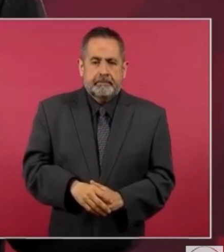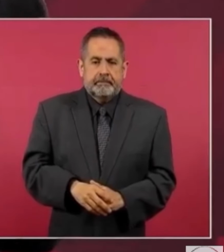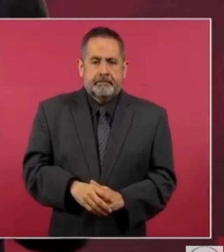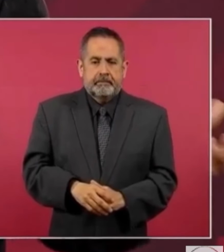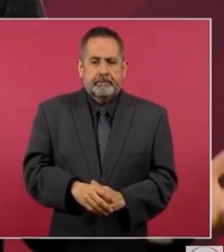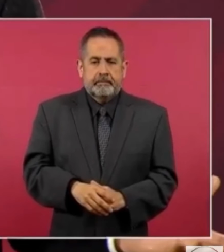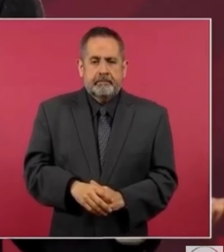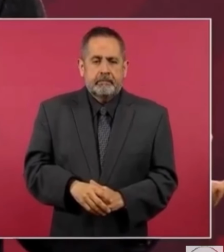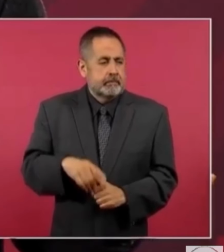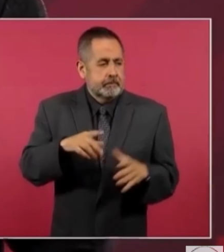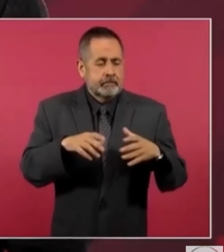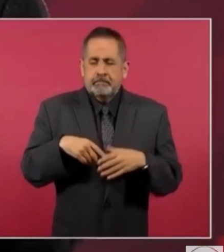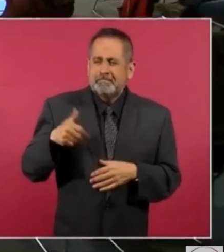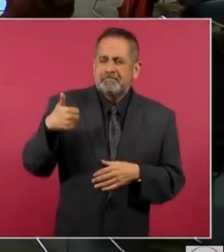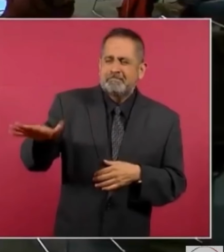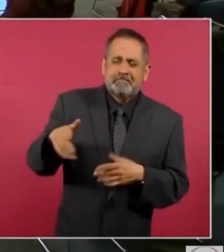no le importaba el pueblo.